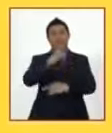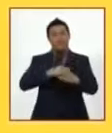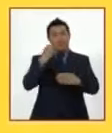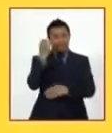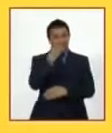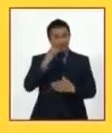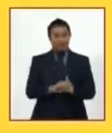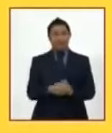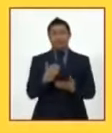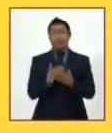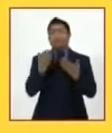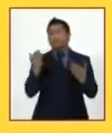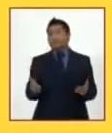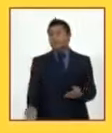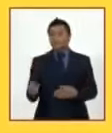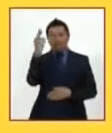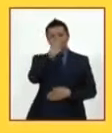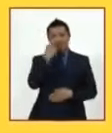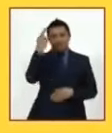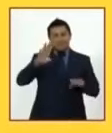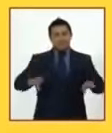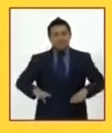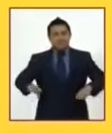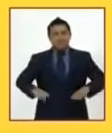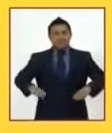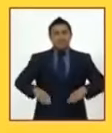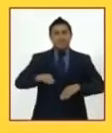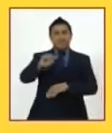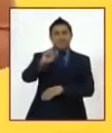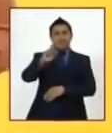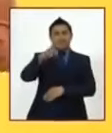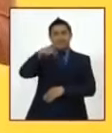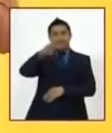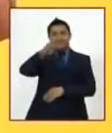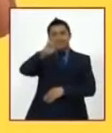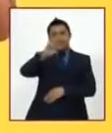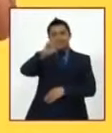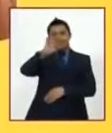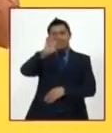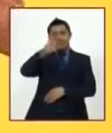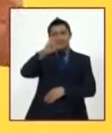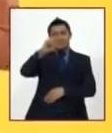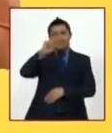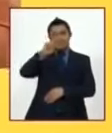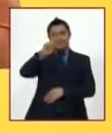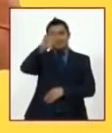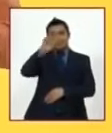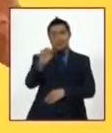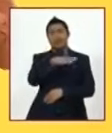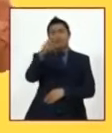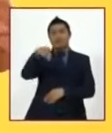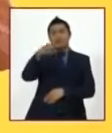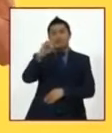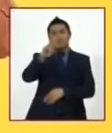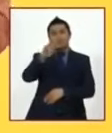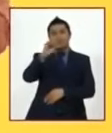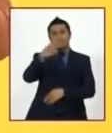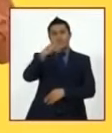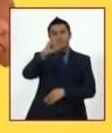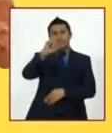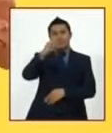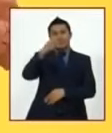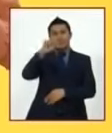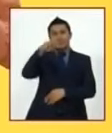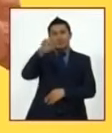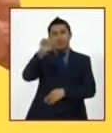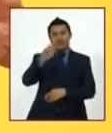ocasión vamos a revisar las características de la arquitectura novohispana. El virreinato fue un periodo en el que se desarrollaron varios